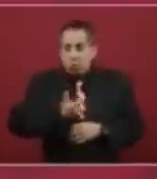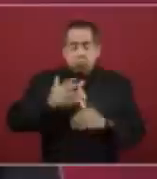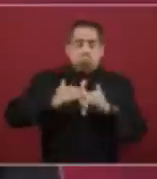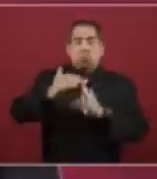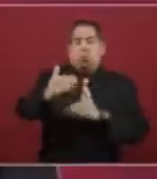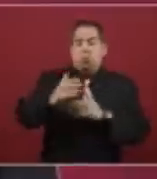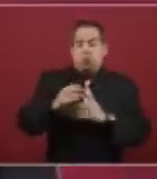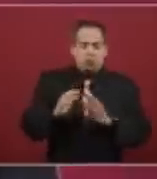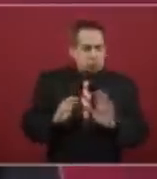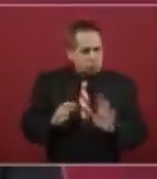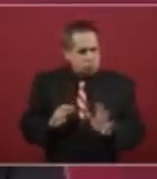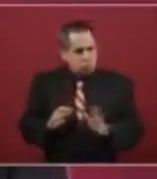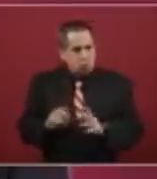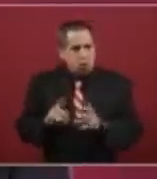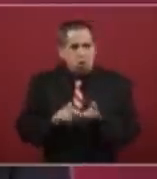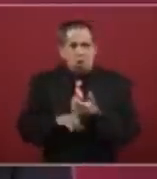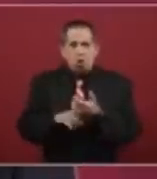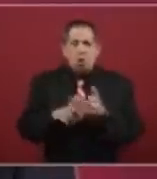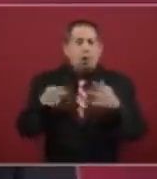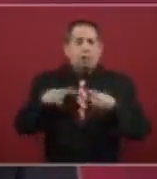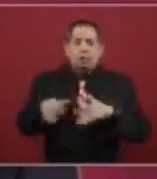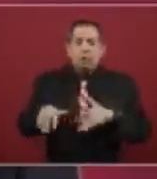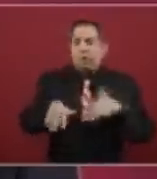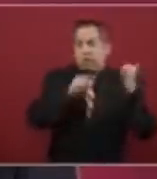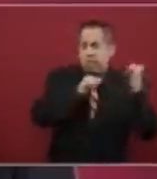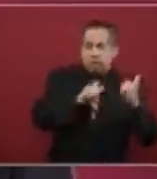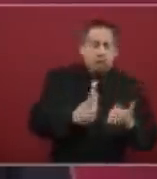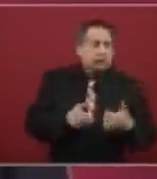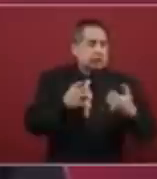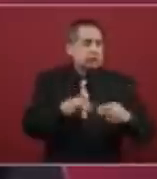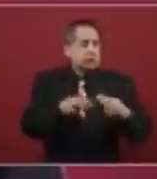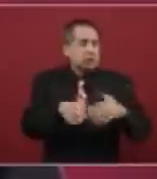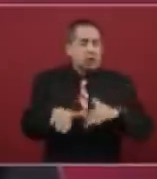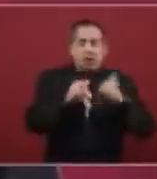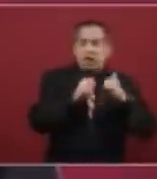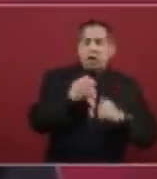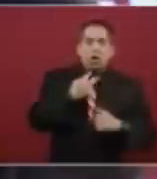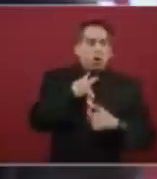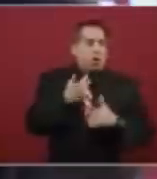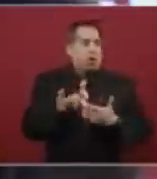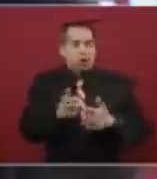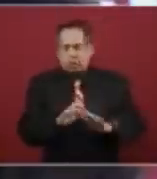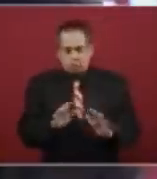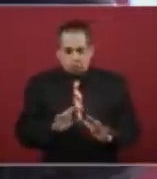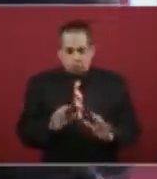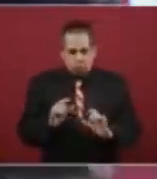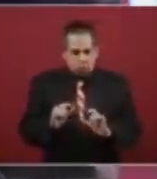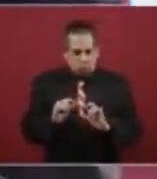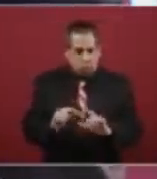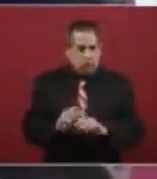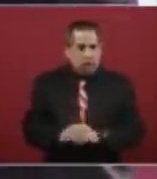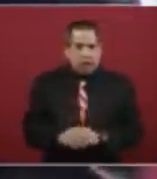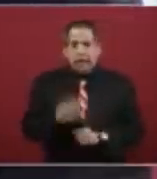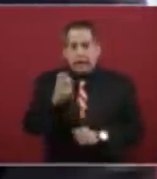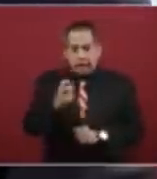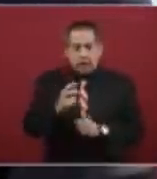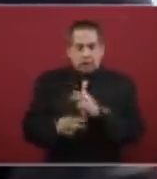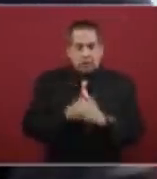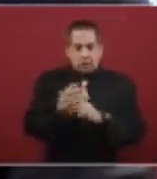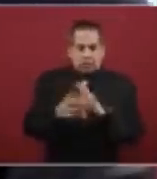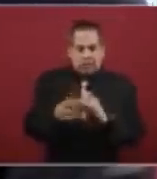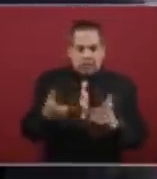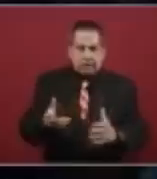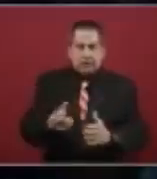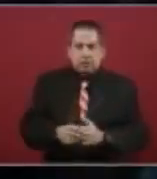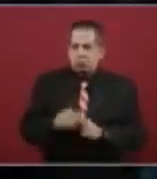se ahuyente la inversión, que no se afecte la economía nacional. Entonces, eso es lo que estamos